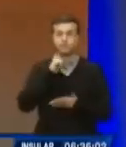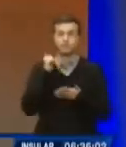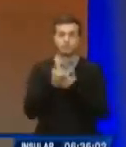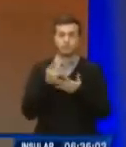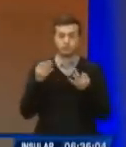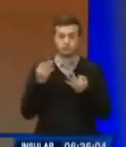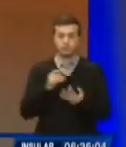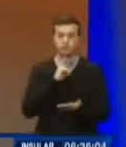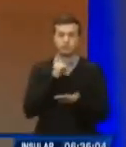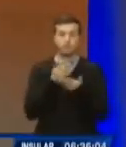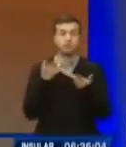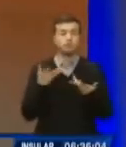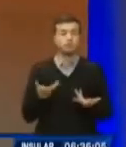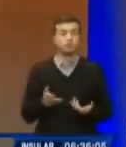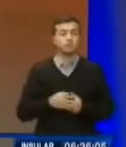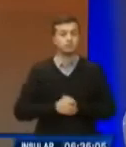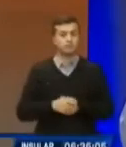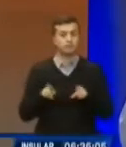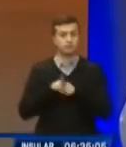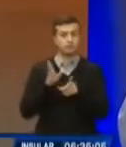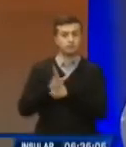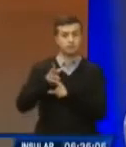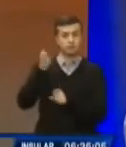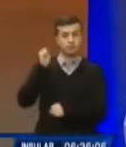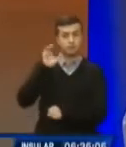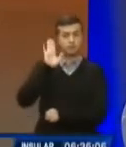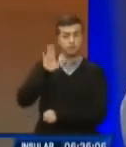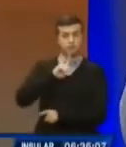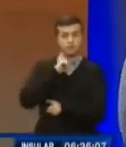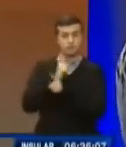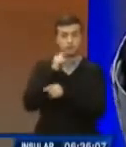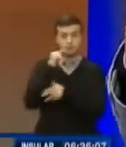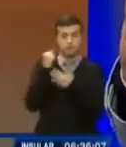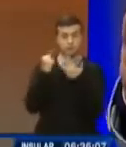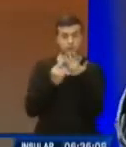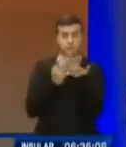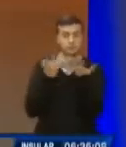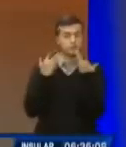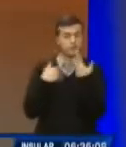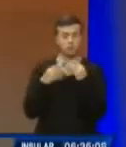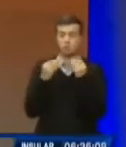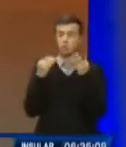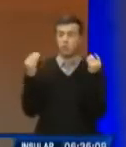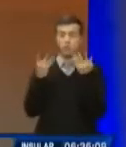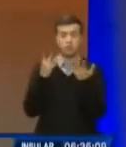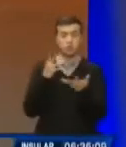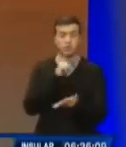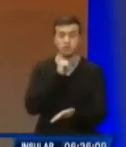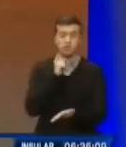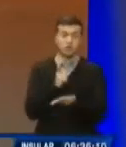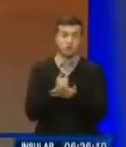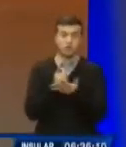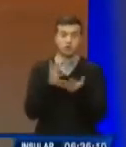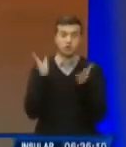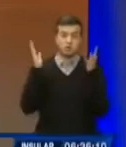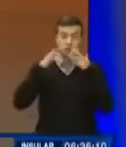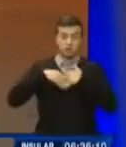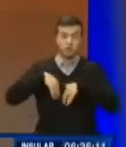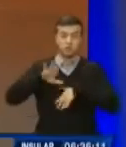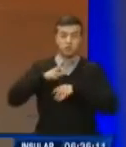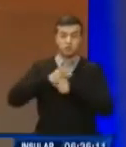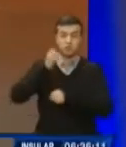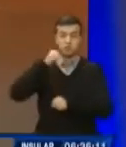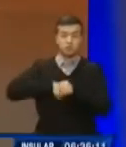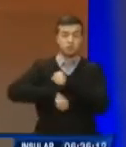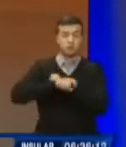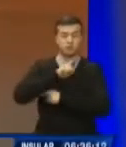intimidad de la federación es decir está multidimensionalidad que ha adquirido la crisis de la federación en contra